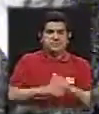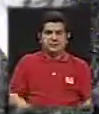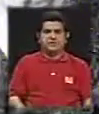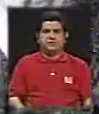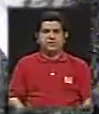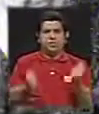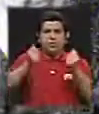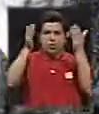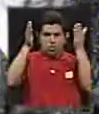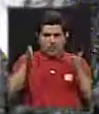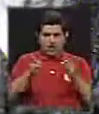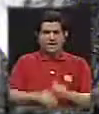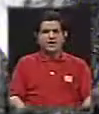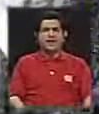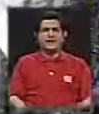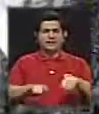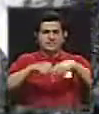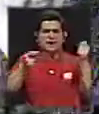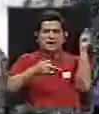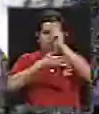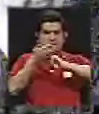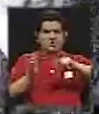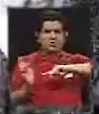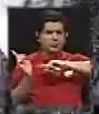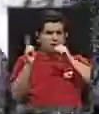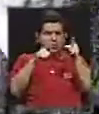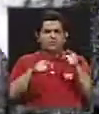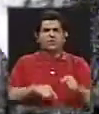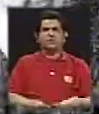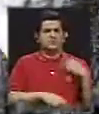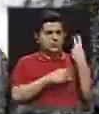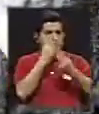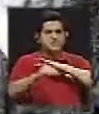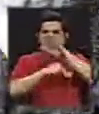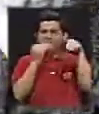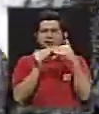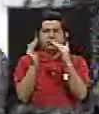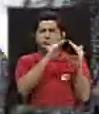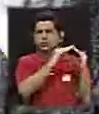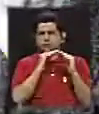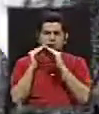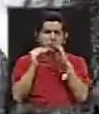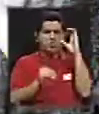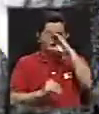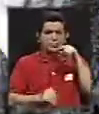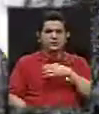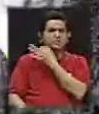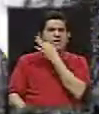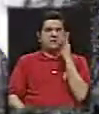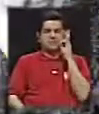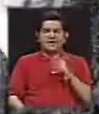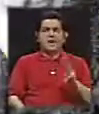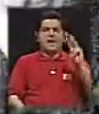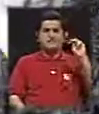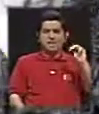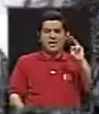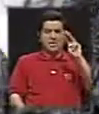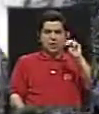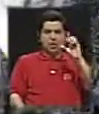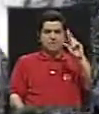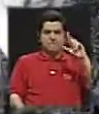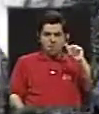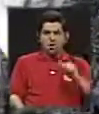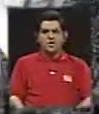el chofer del semanario fuimos y dimos una vuelta prácticamente a toda la comunidad para buscar esa finca de Maynor Mora. Y dentro